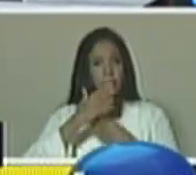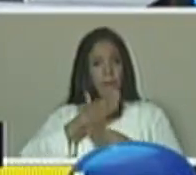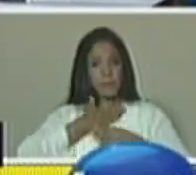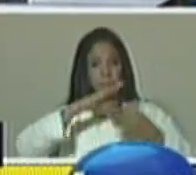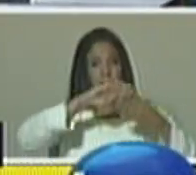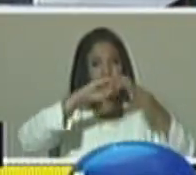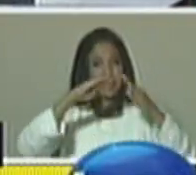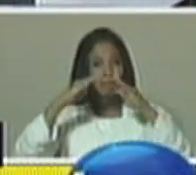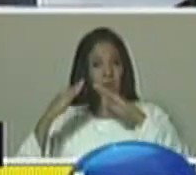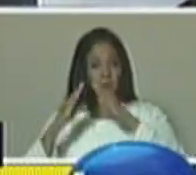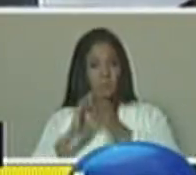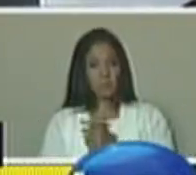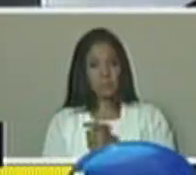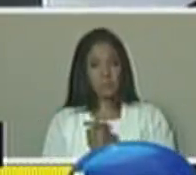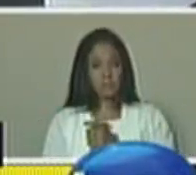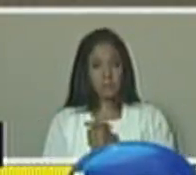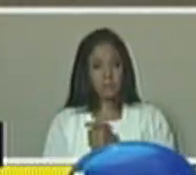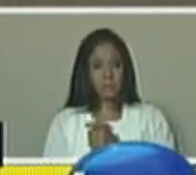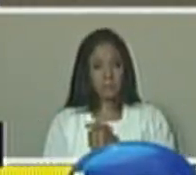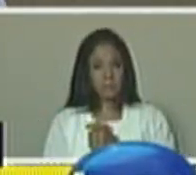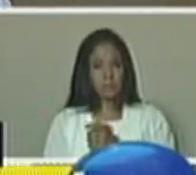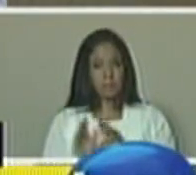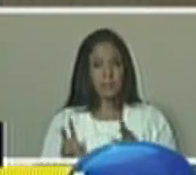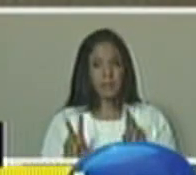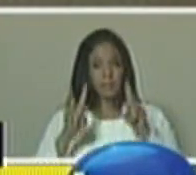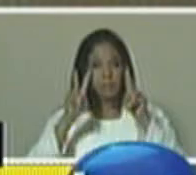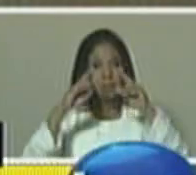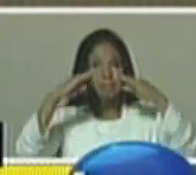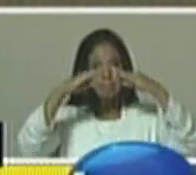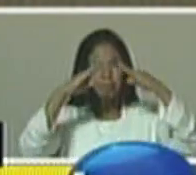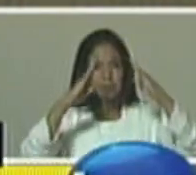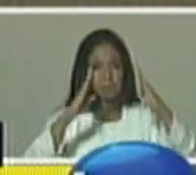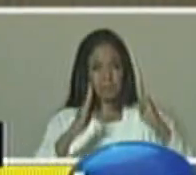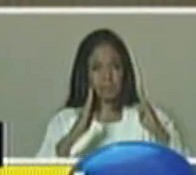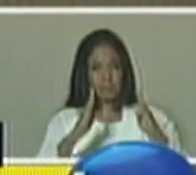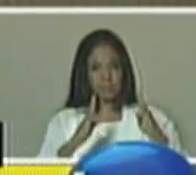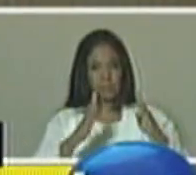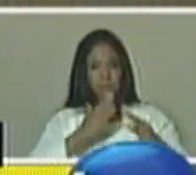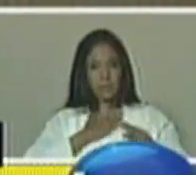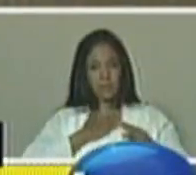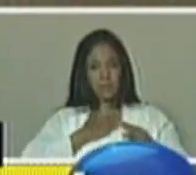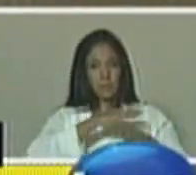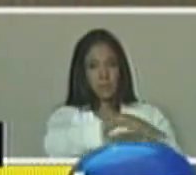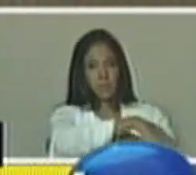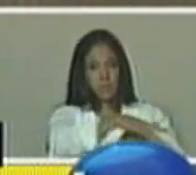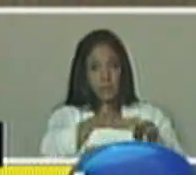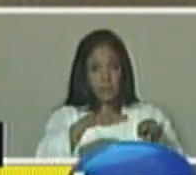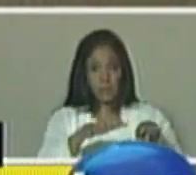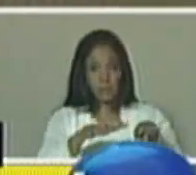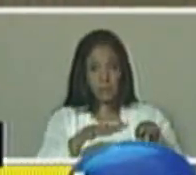comunidad, sería viviendas dignas, porque en mi comarca carecemos de viviendas